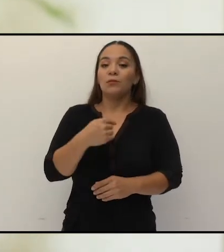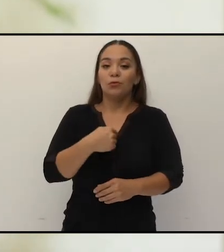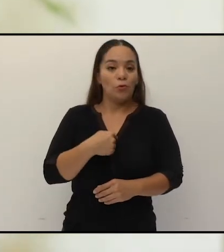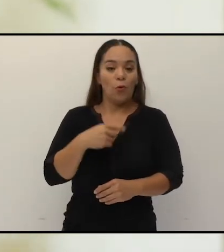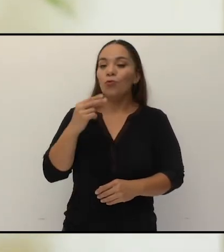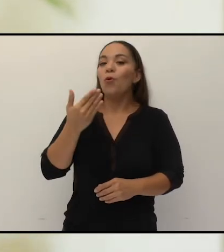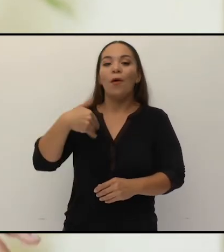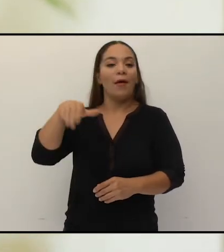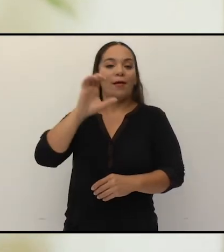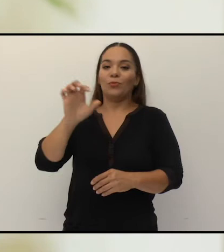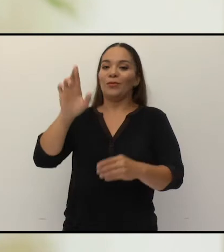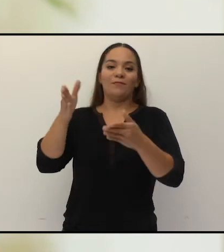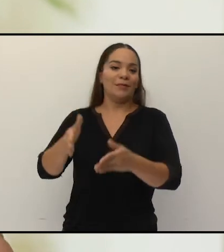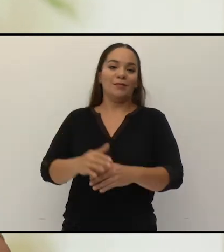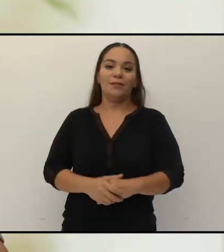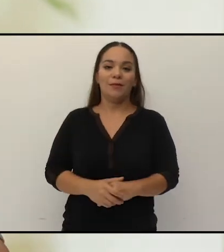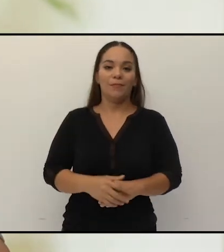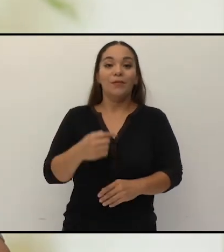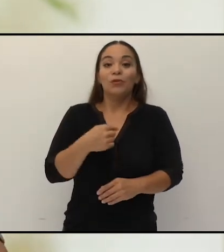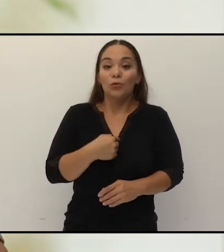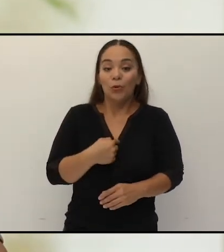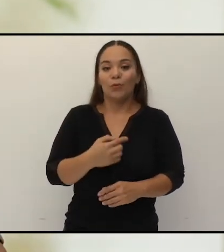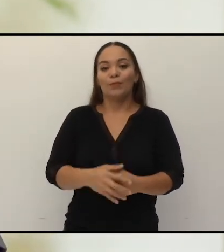Y yo no era costarricense.